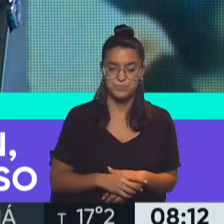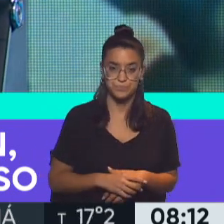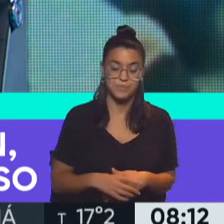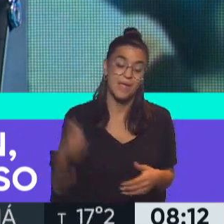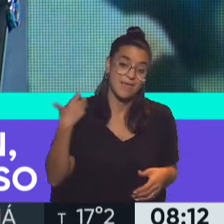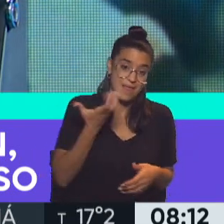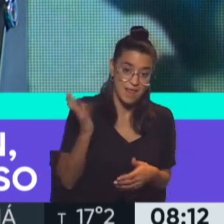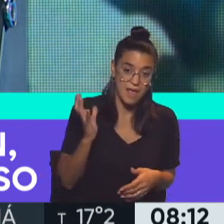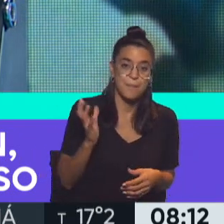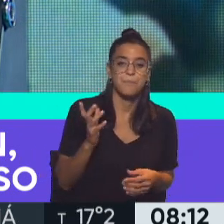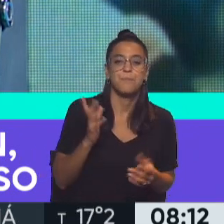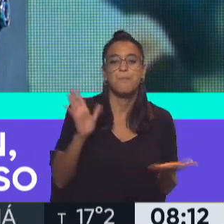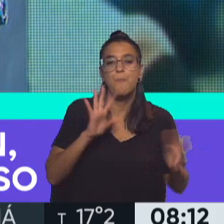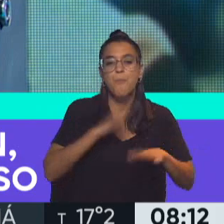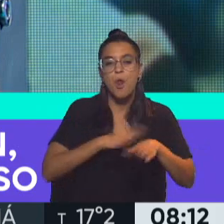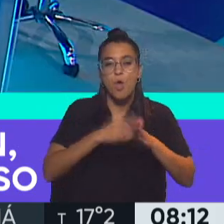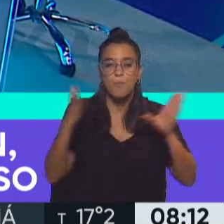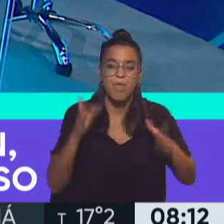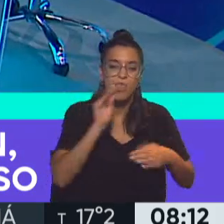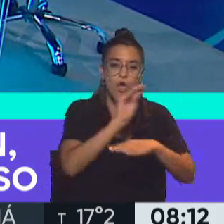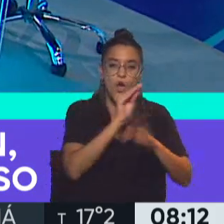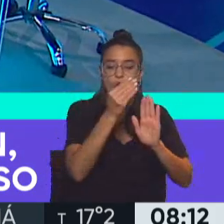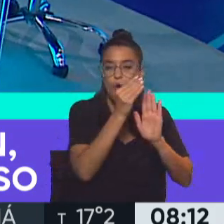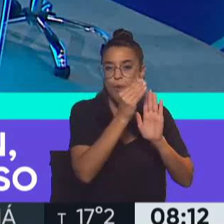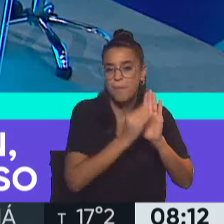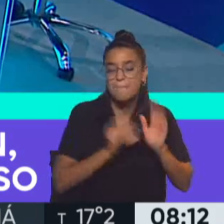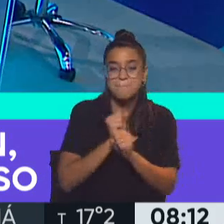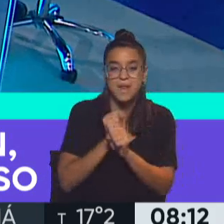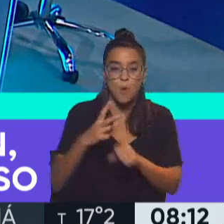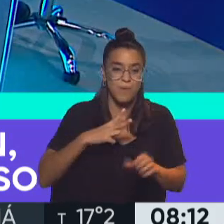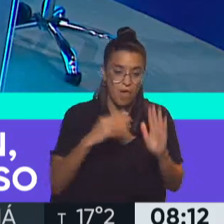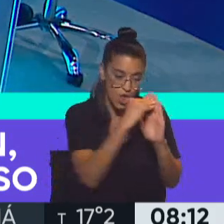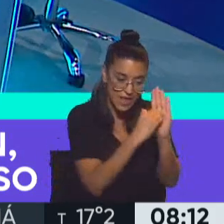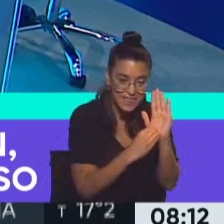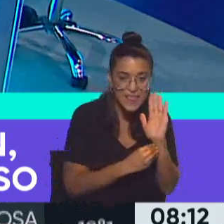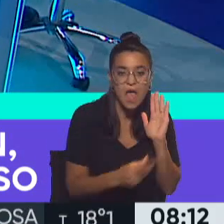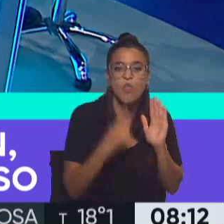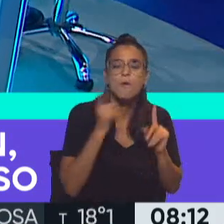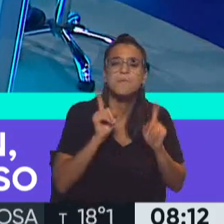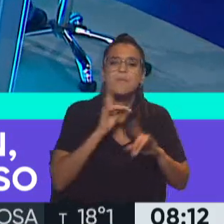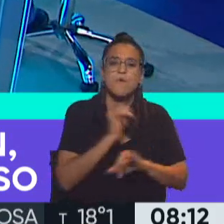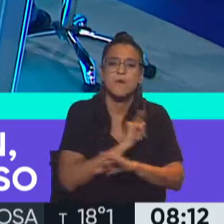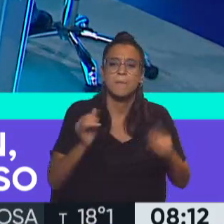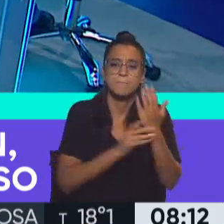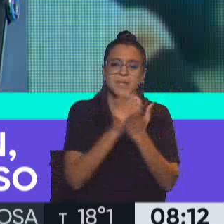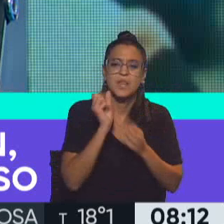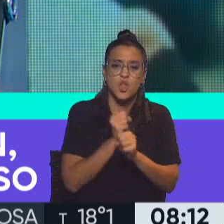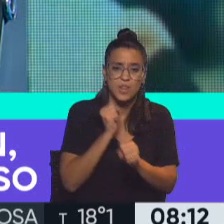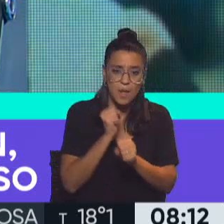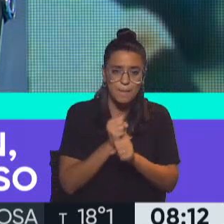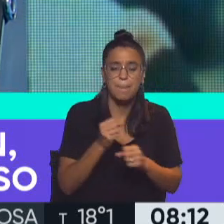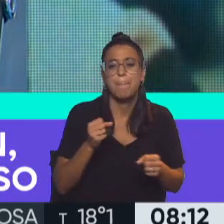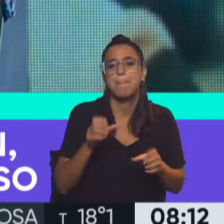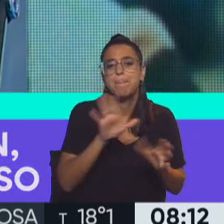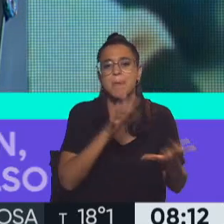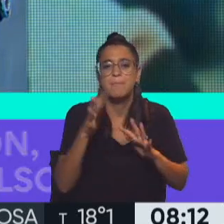En general, a ver, el promedio del empleo registrado privado en ese mismo informe que publicó el Ministerio de Trabajo, el promedio del